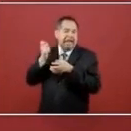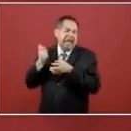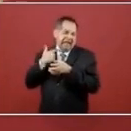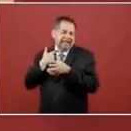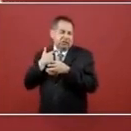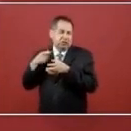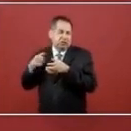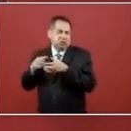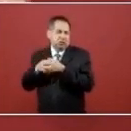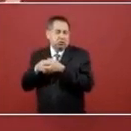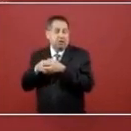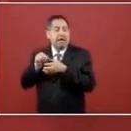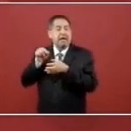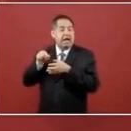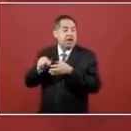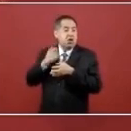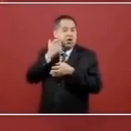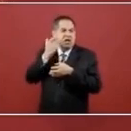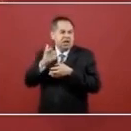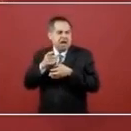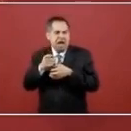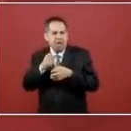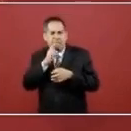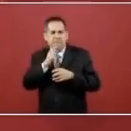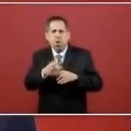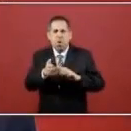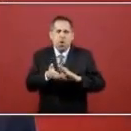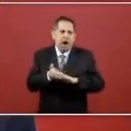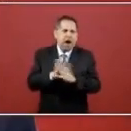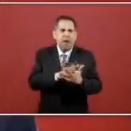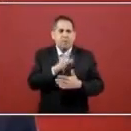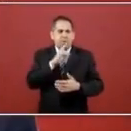a la privatización,